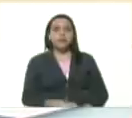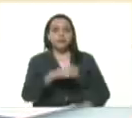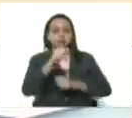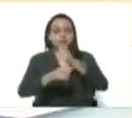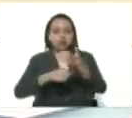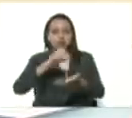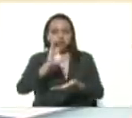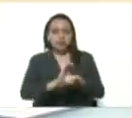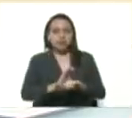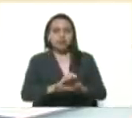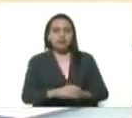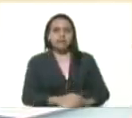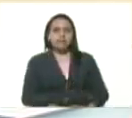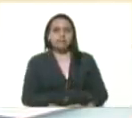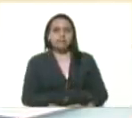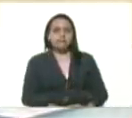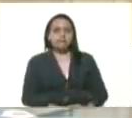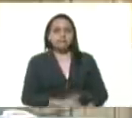Caracas,